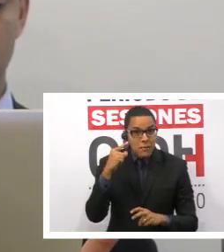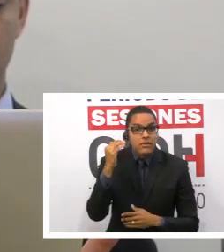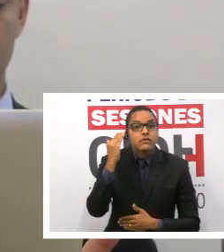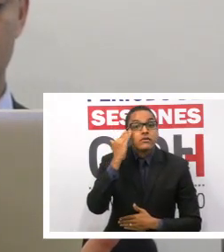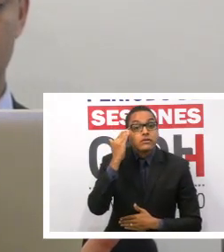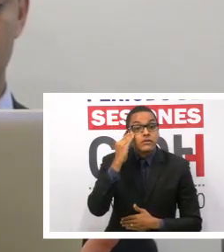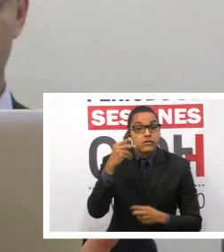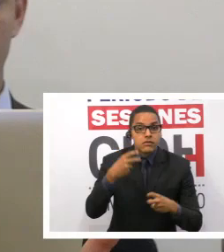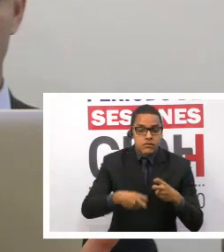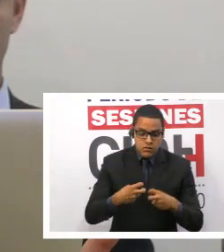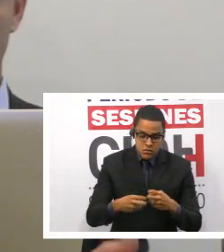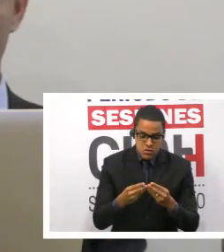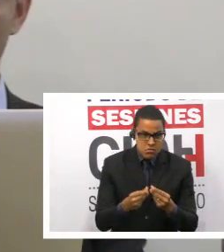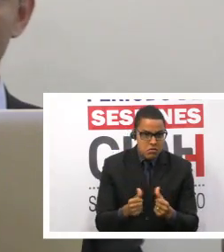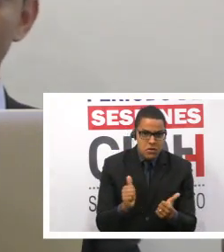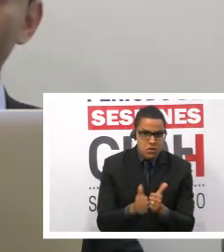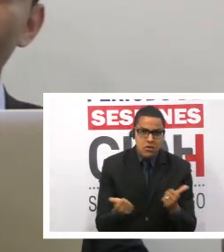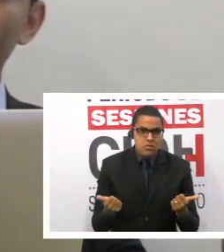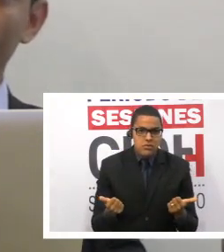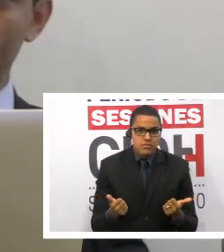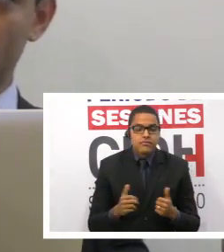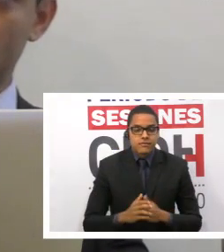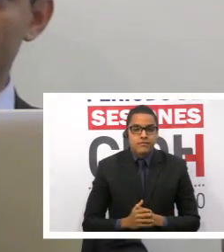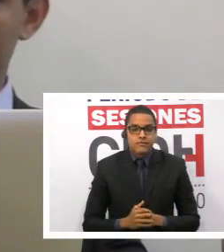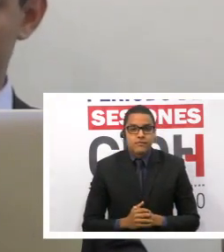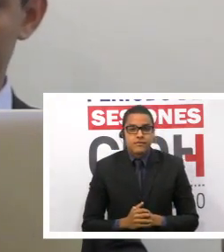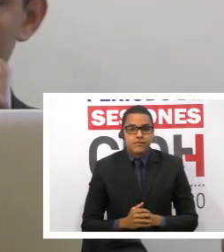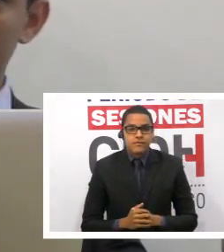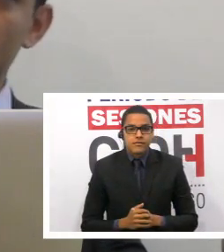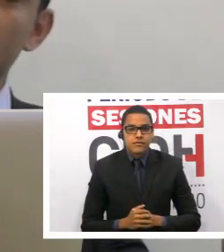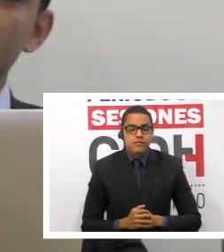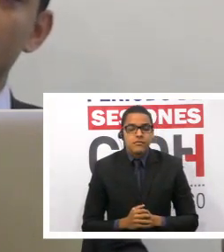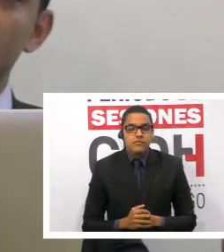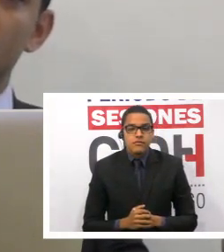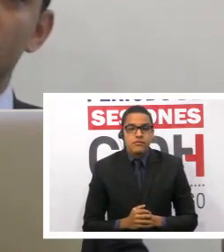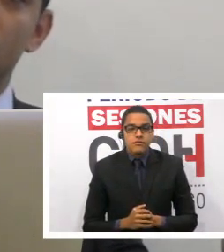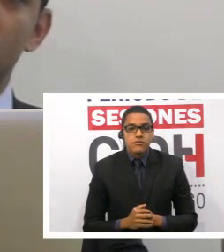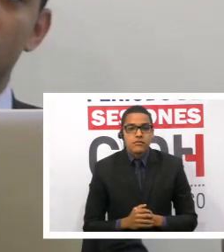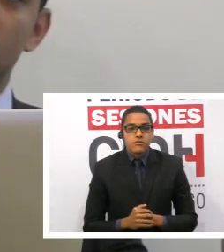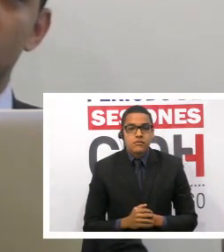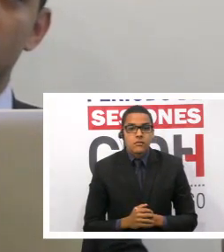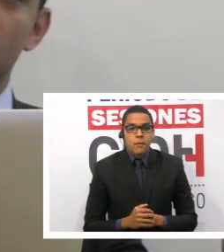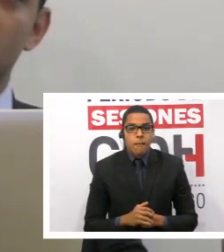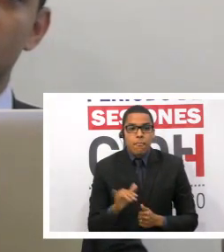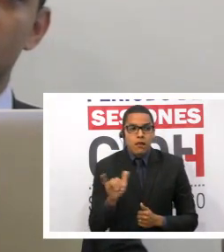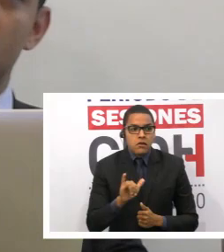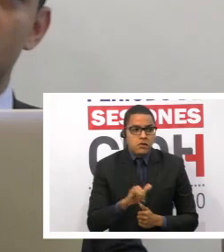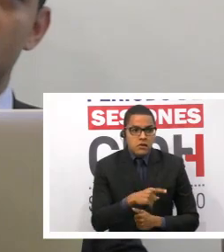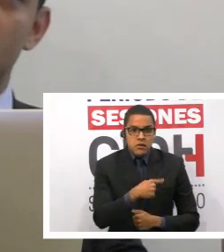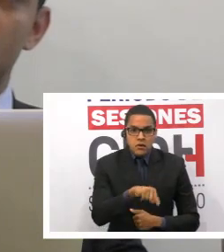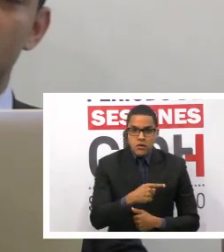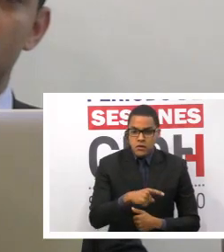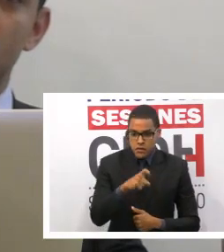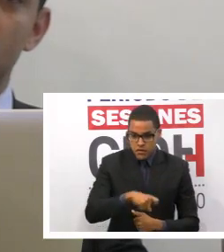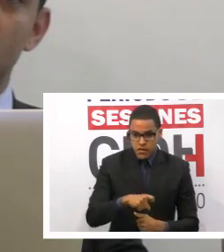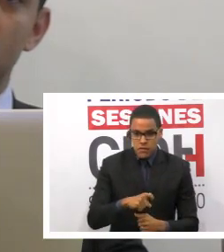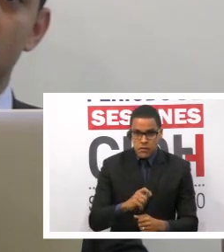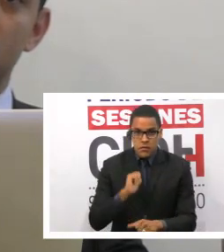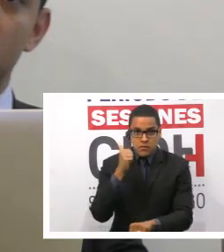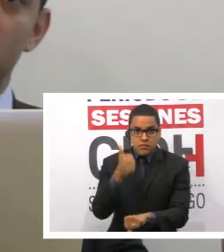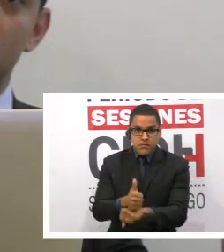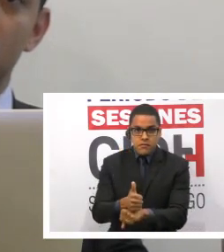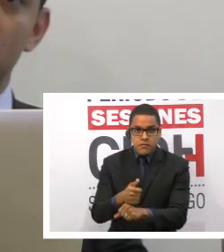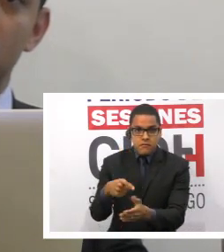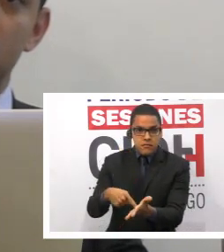progresividad del impuesto de renta establecer un impuesto al patrimonio y un impuesto a las bebidas azucaradas dichas medidas que no fueron